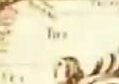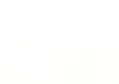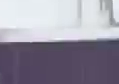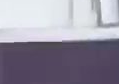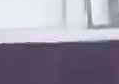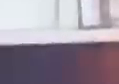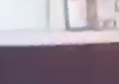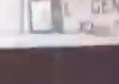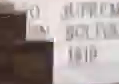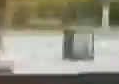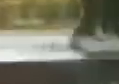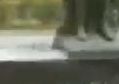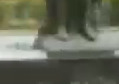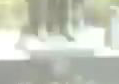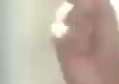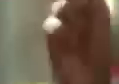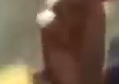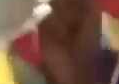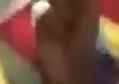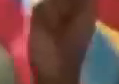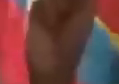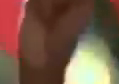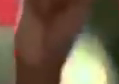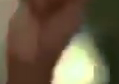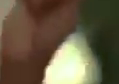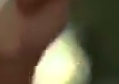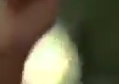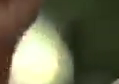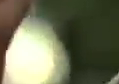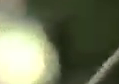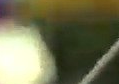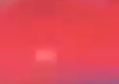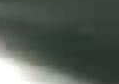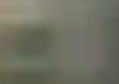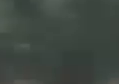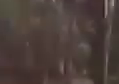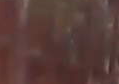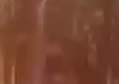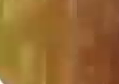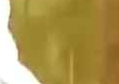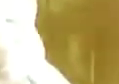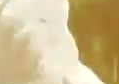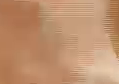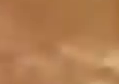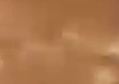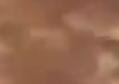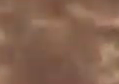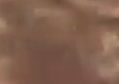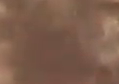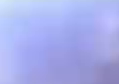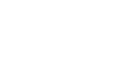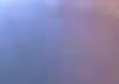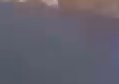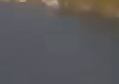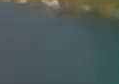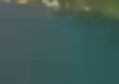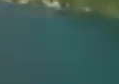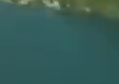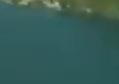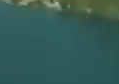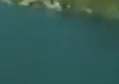justicia, una patria próspera, una patria socialista. ¡Que viva el juramento del Monte Sacro!